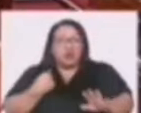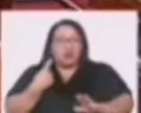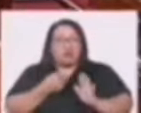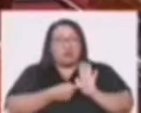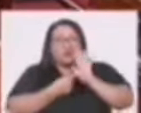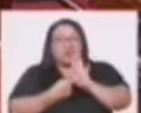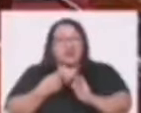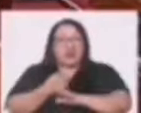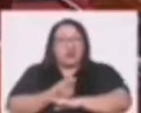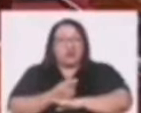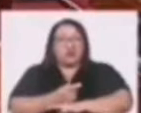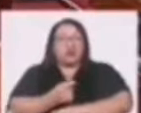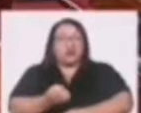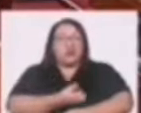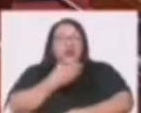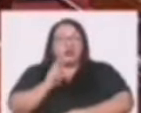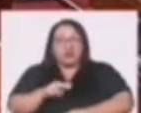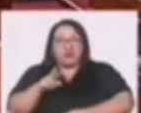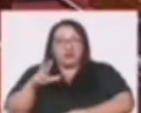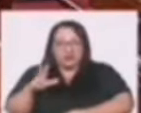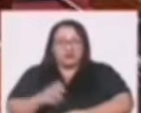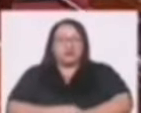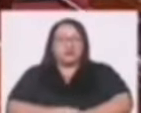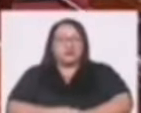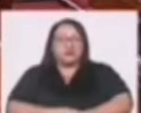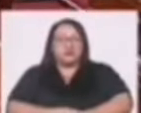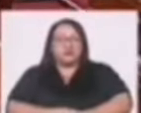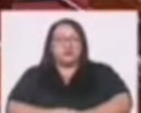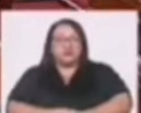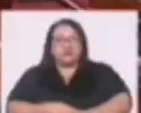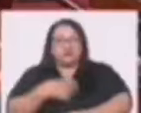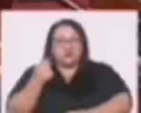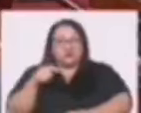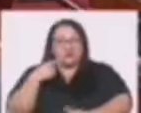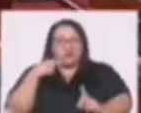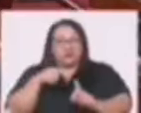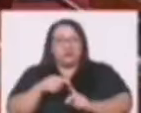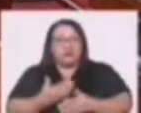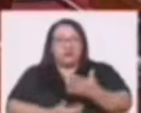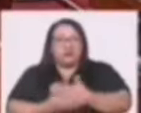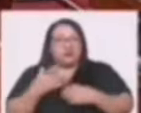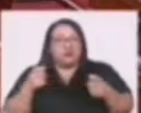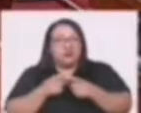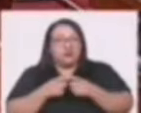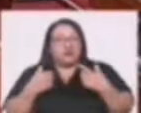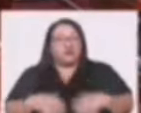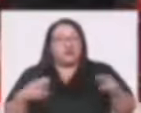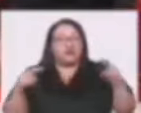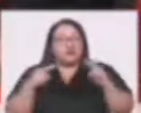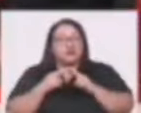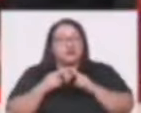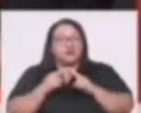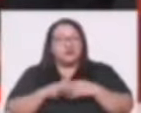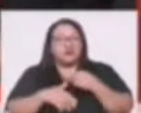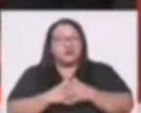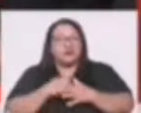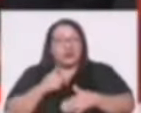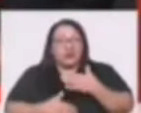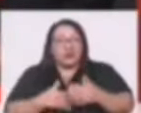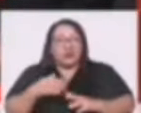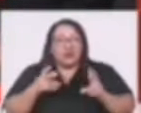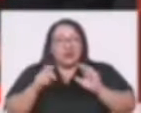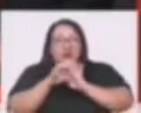denuncia constitucional el 10 de mayo del 2023. Prácticamente llegar a este punto del trámite parlamentario ha demostrado lo alambicado de estos